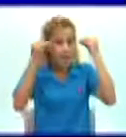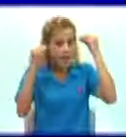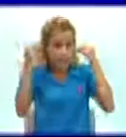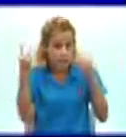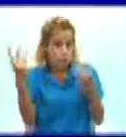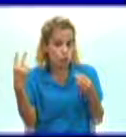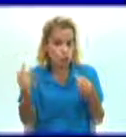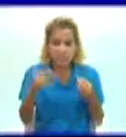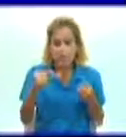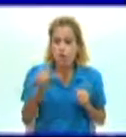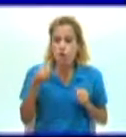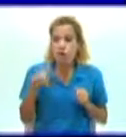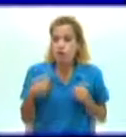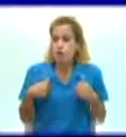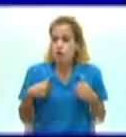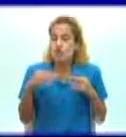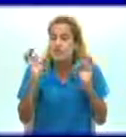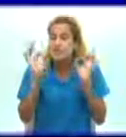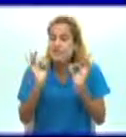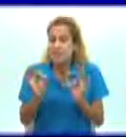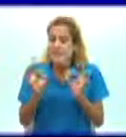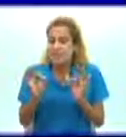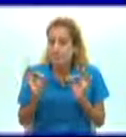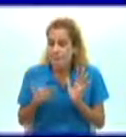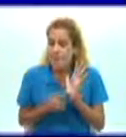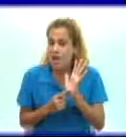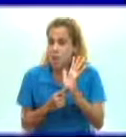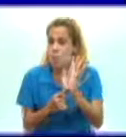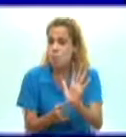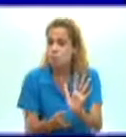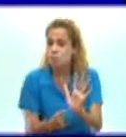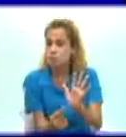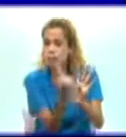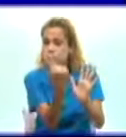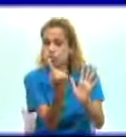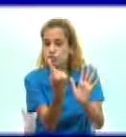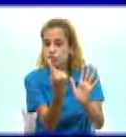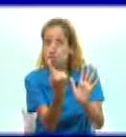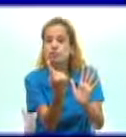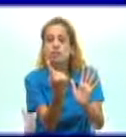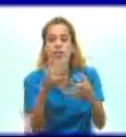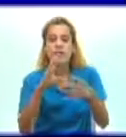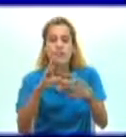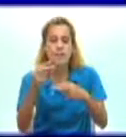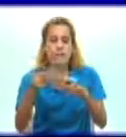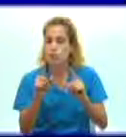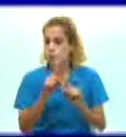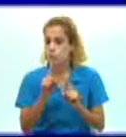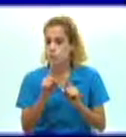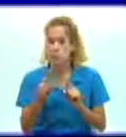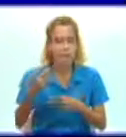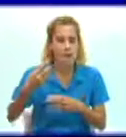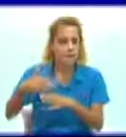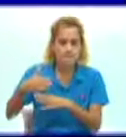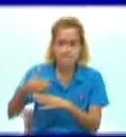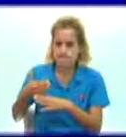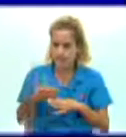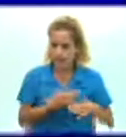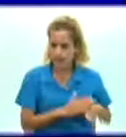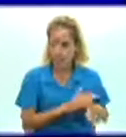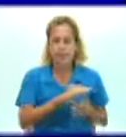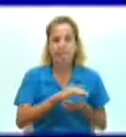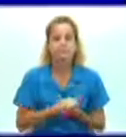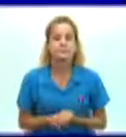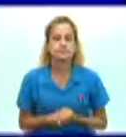ejercicios, yo siempre les demuestro a ustedes no solamente un procedimiento para resolver las actividades. La matemática nos permite, dada